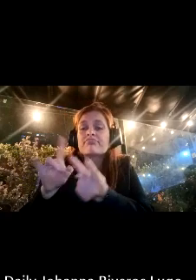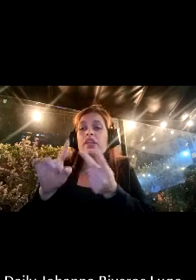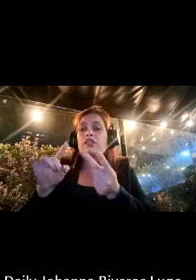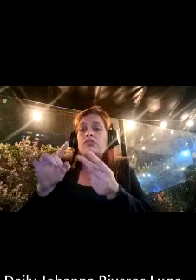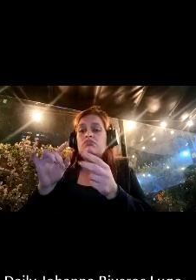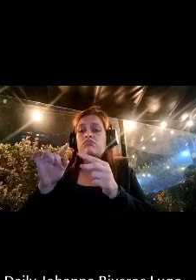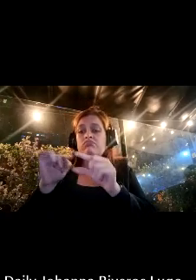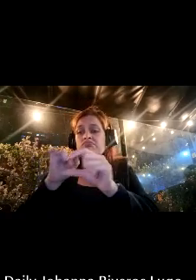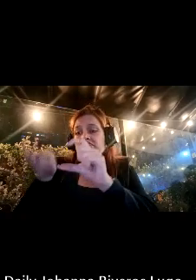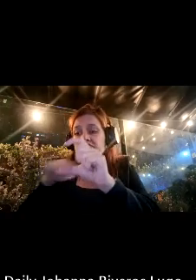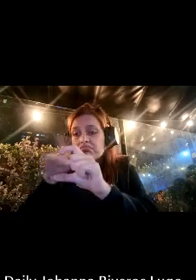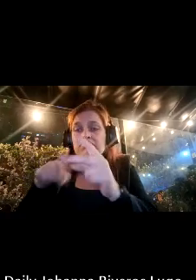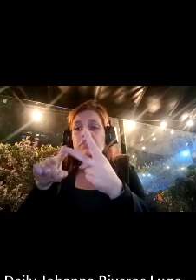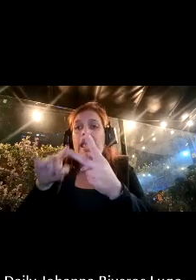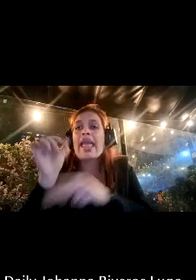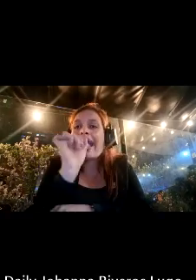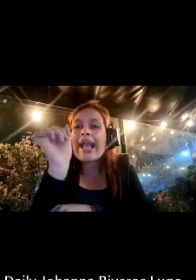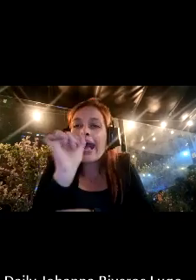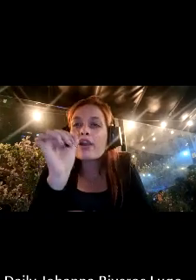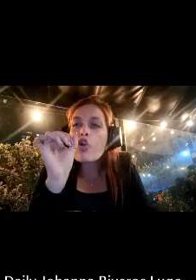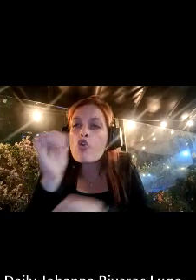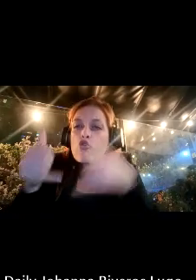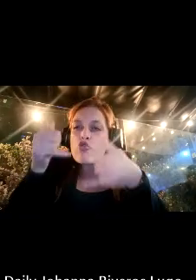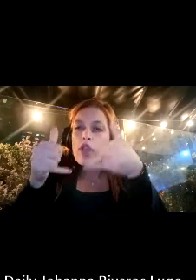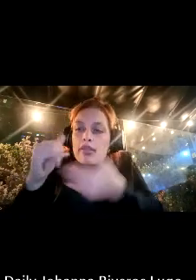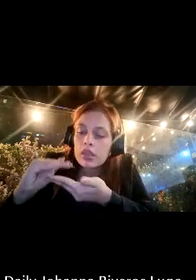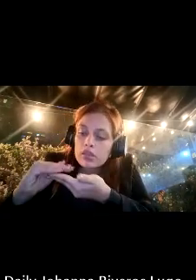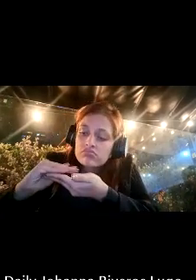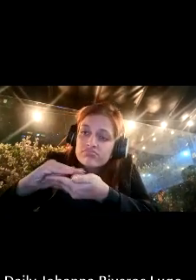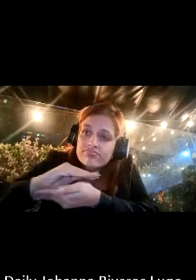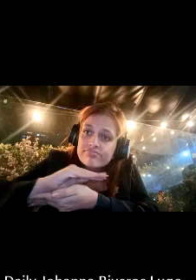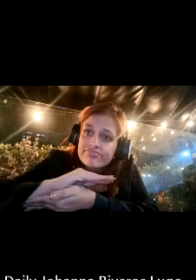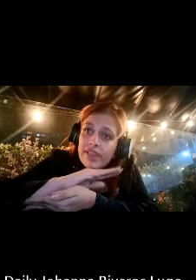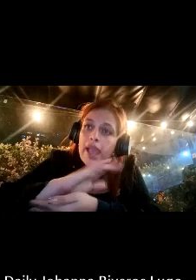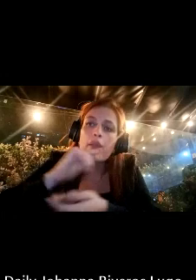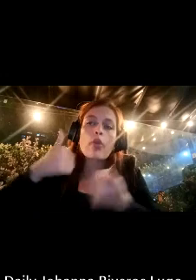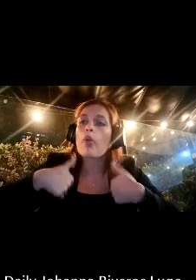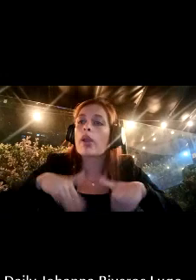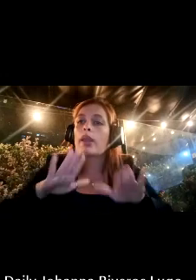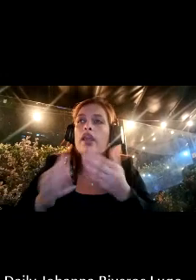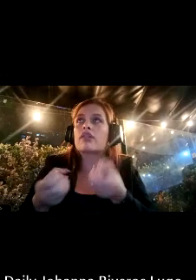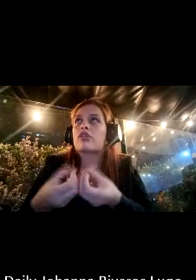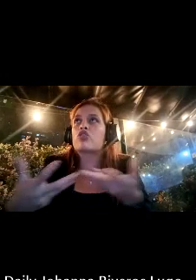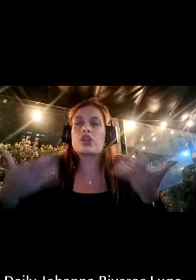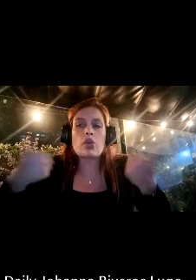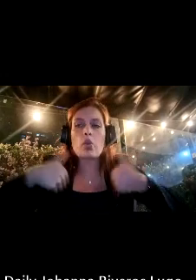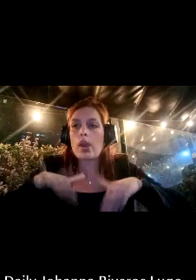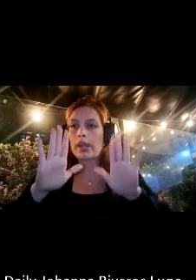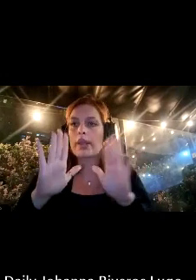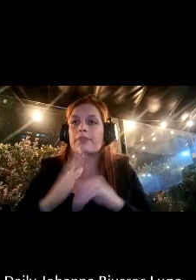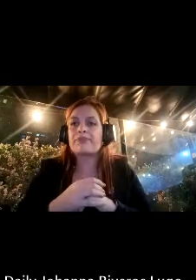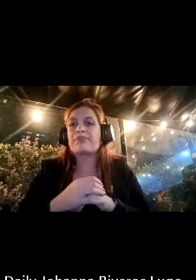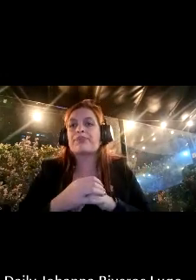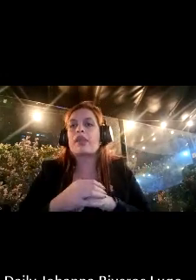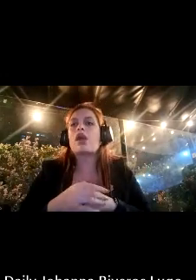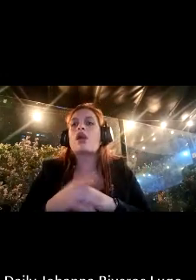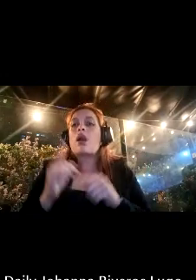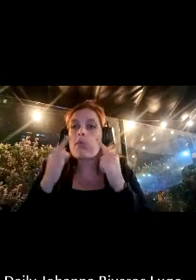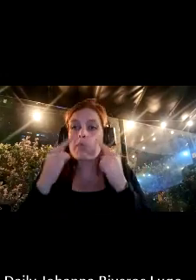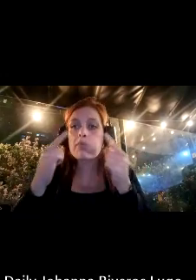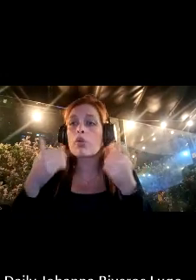juguete, cualquier cosa que pueda rodar por esa rampa, ¿sí? Y que tengamos a nuestro alcance, una pelota,